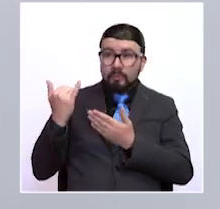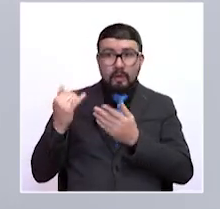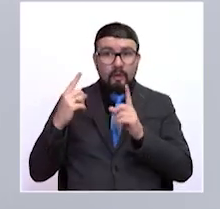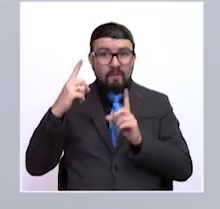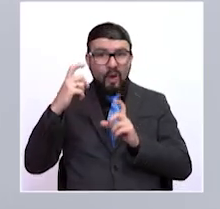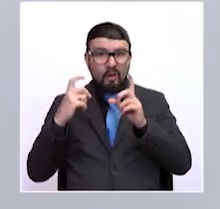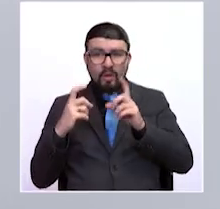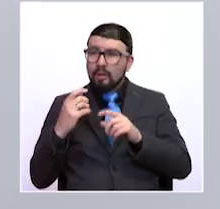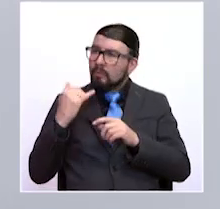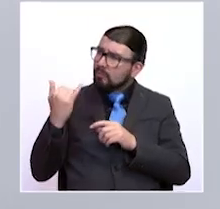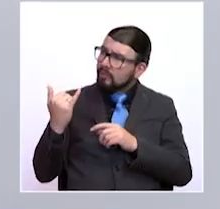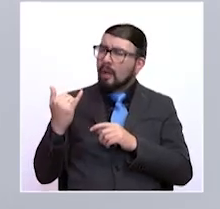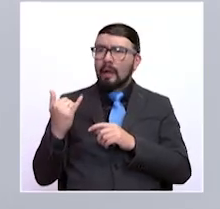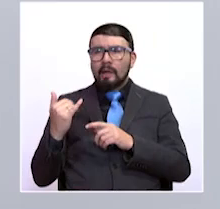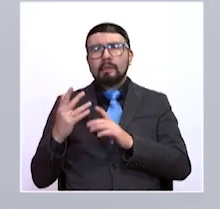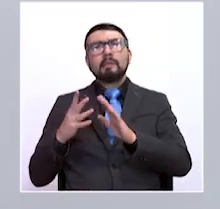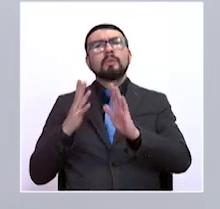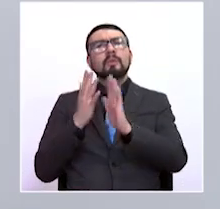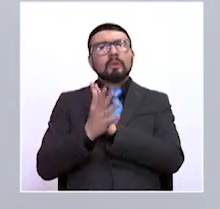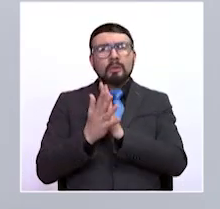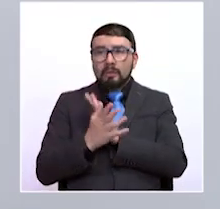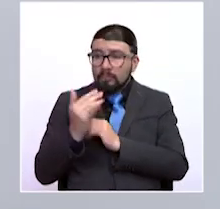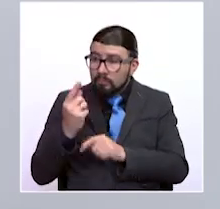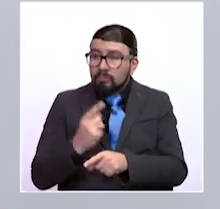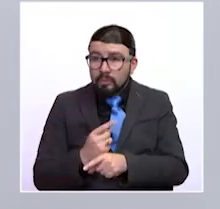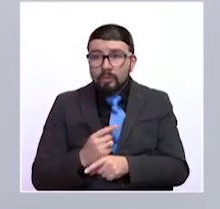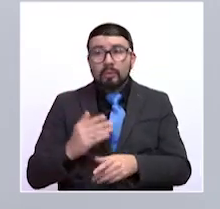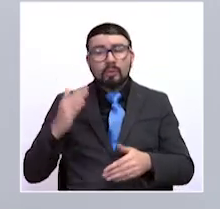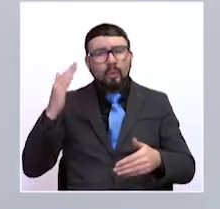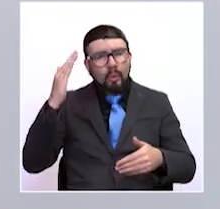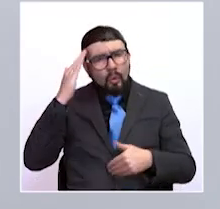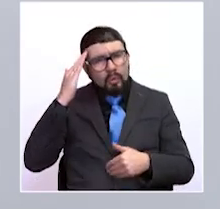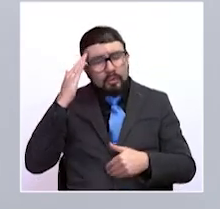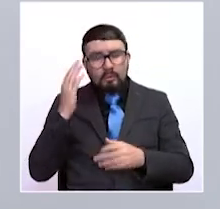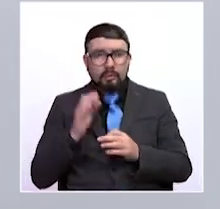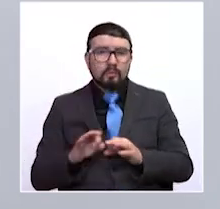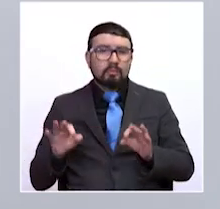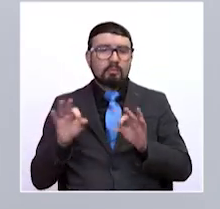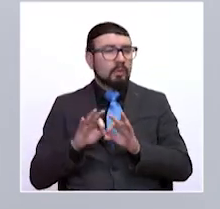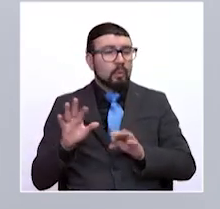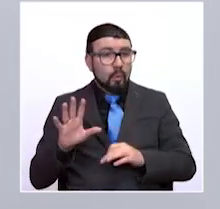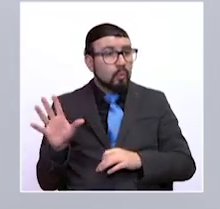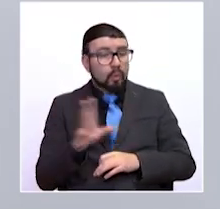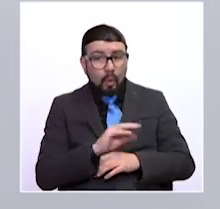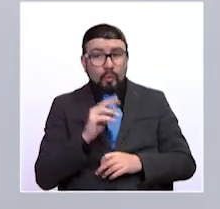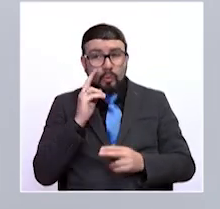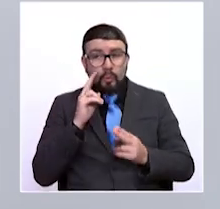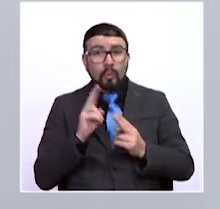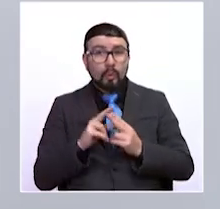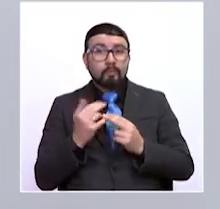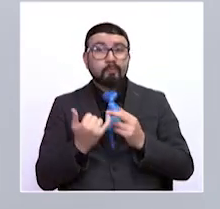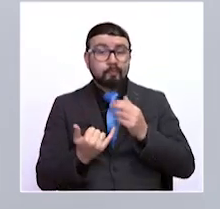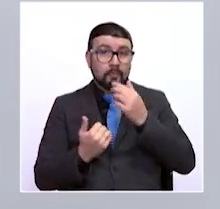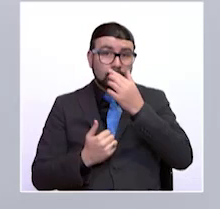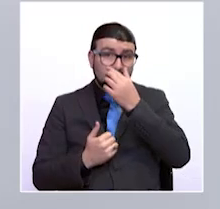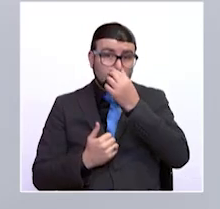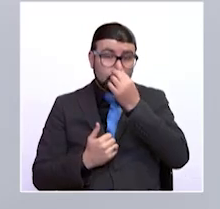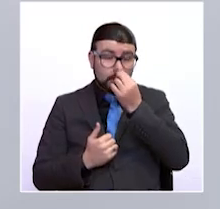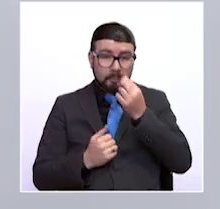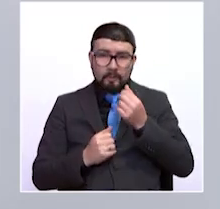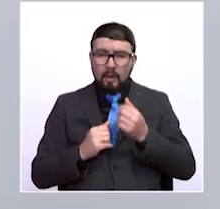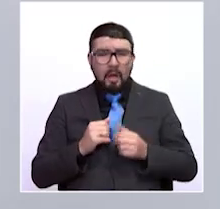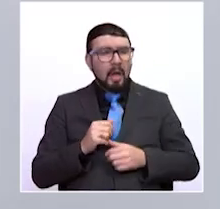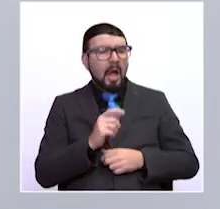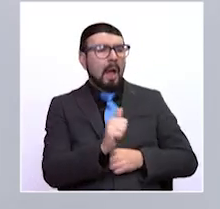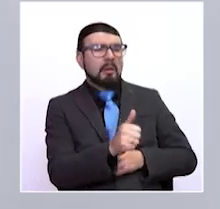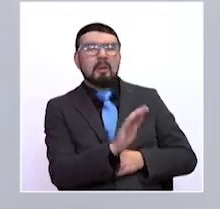mostrar y a concientizar, sobre todo concientizar a los familiares y a todo el entorno, porque no tan solo es el familiar, porque como explicaba la